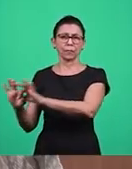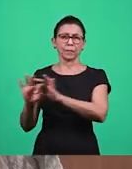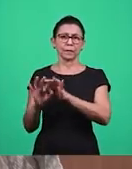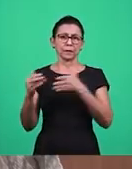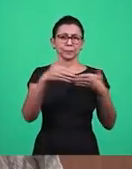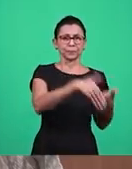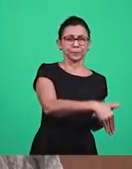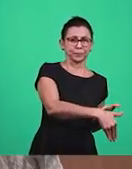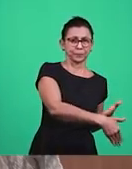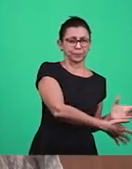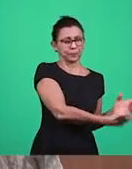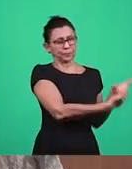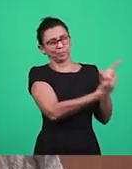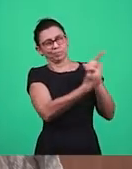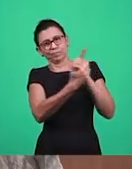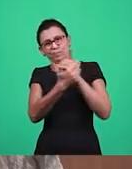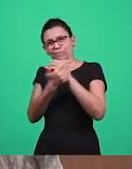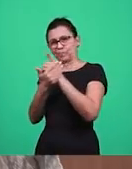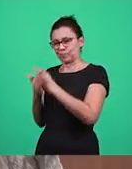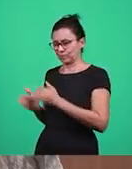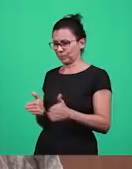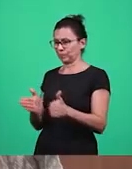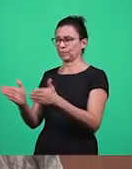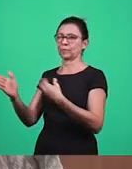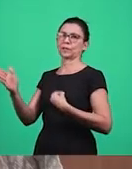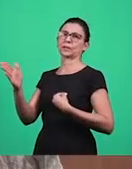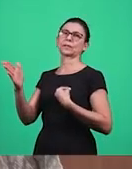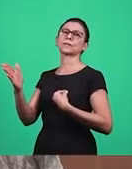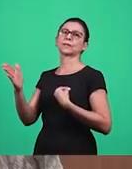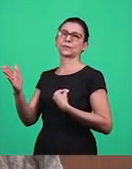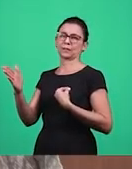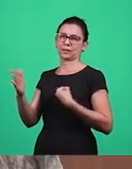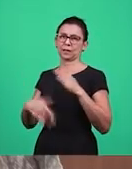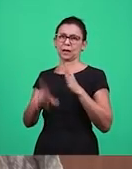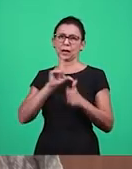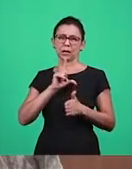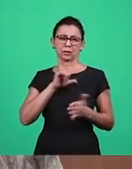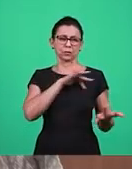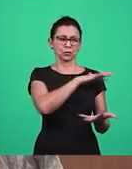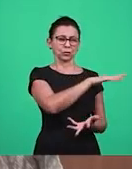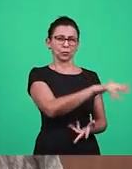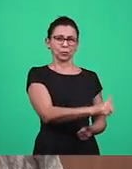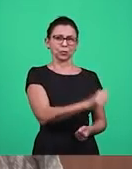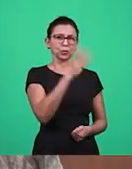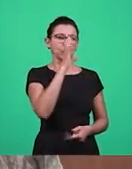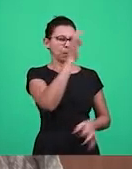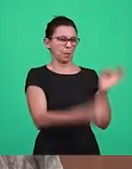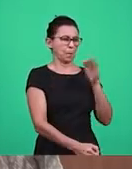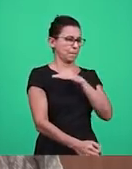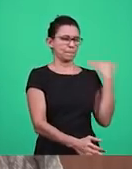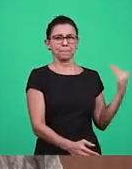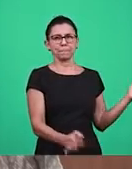camino de la muerte y lo lleva al camino de vida. Lo saca de la condenación y lo lleva para recibir